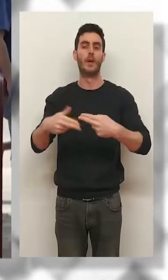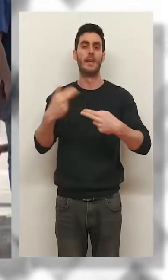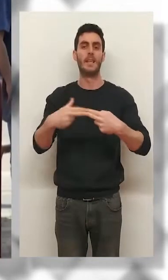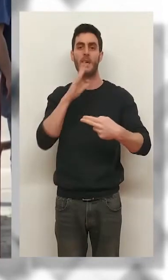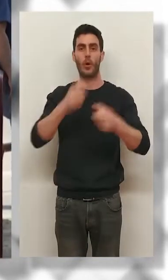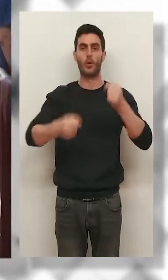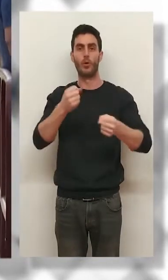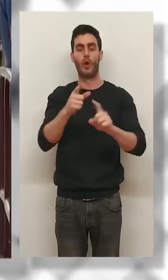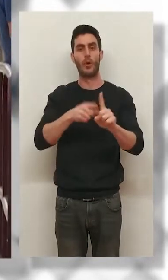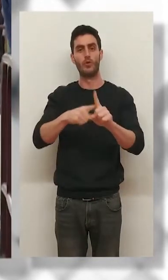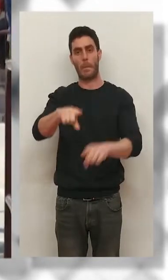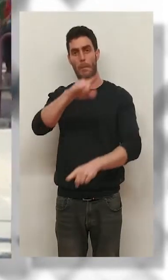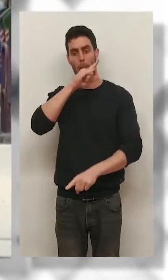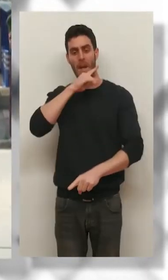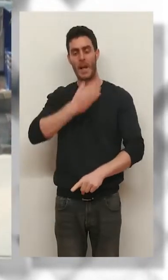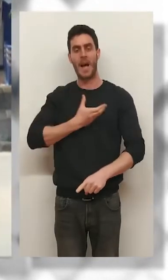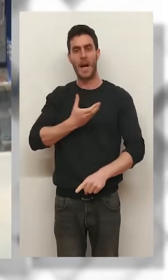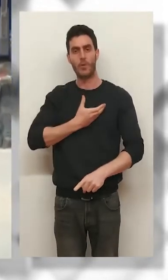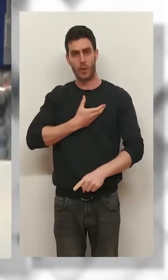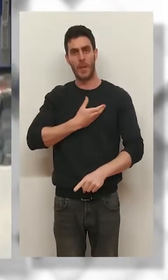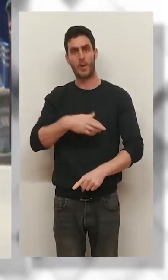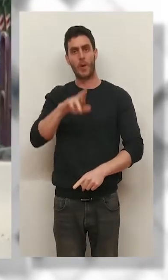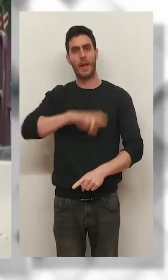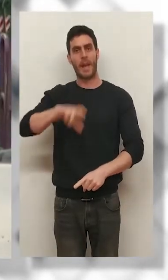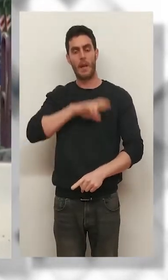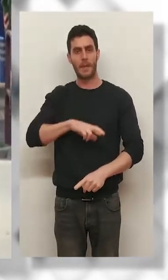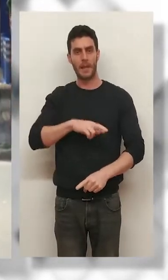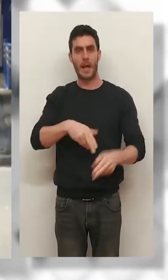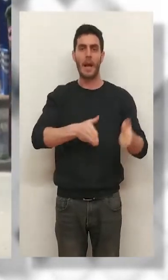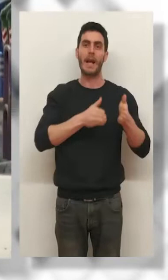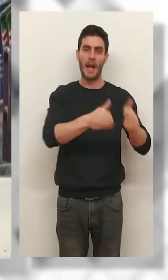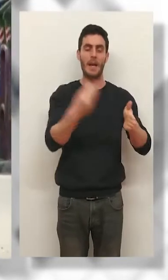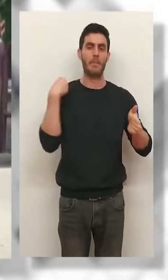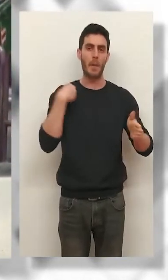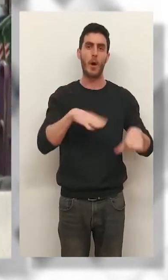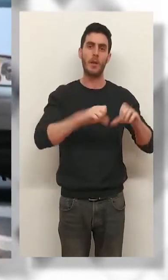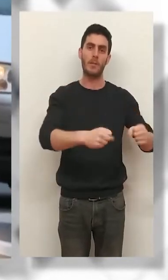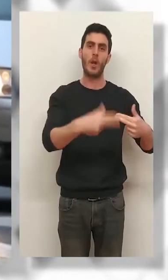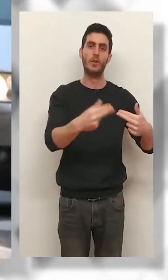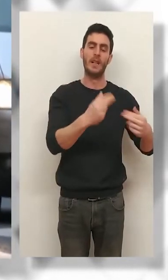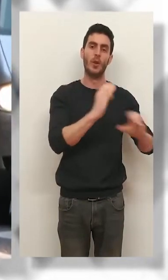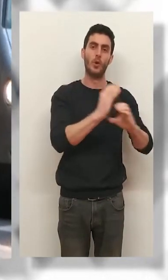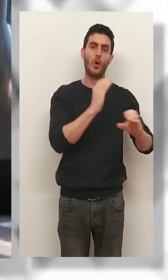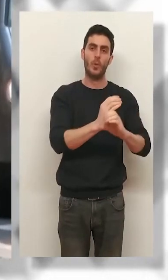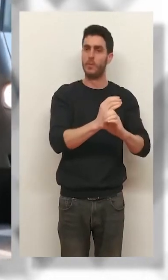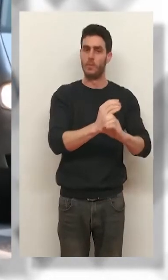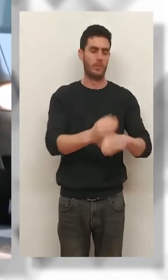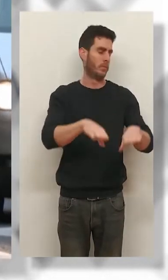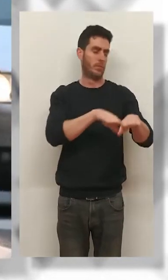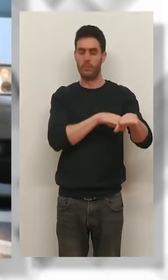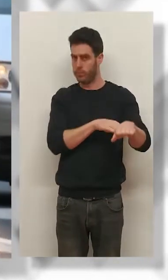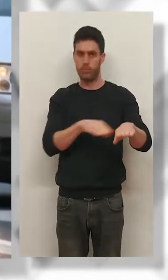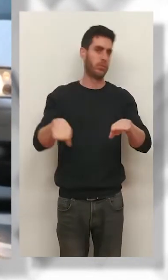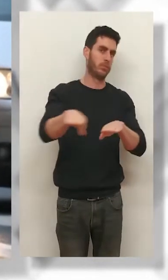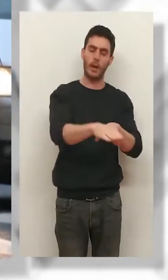ayuntamiento recuerda que este carril está reservado para autobuses y taxis y no está permitido ni parar, ni estacionar, ni adelantar. El incumplimiento de la